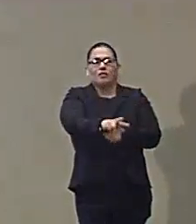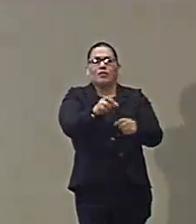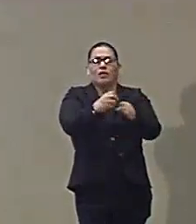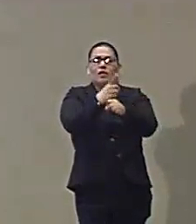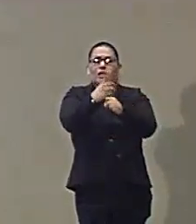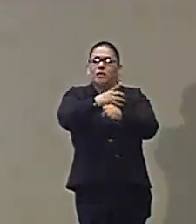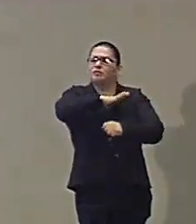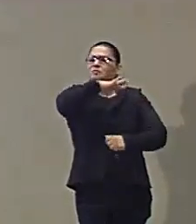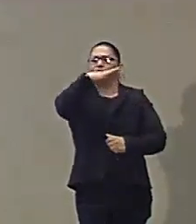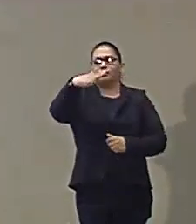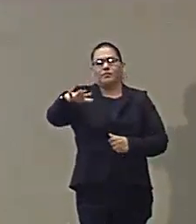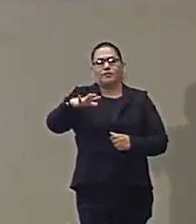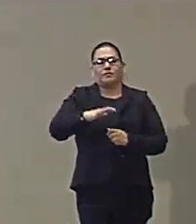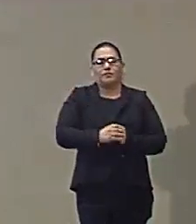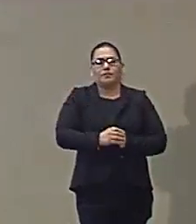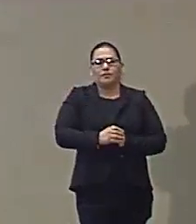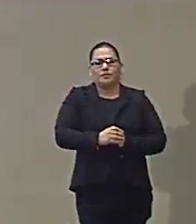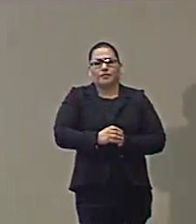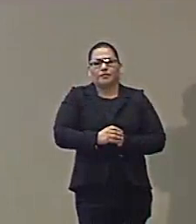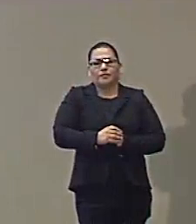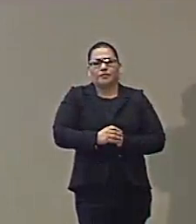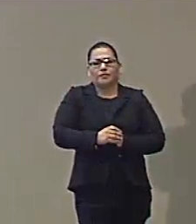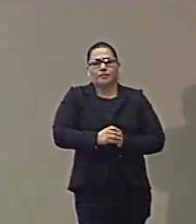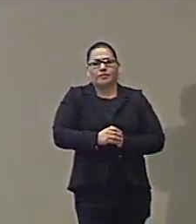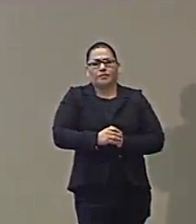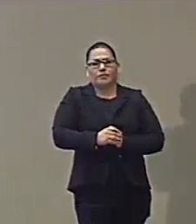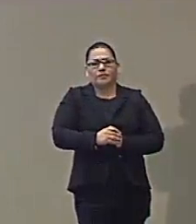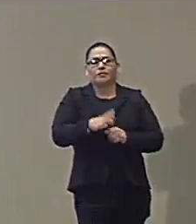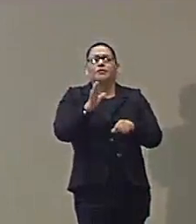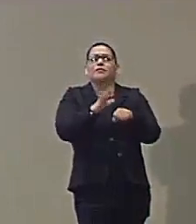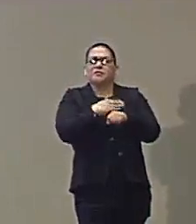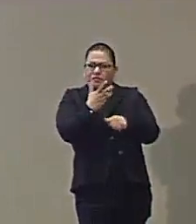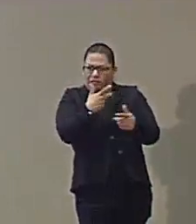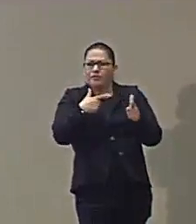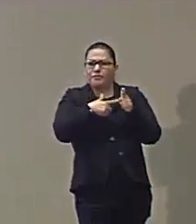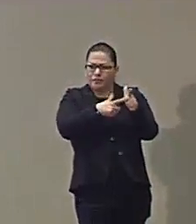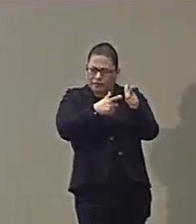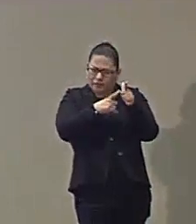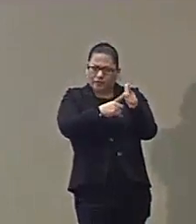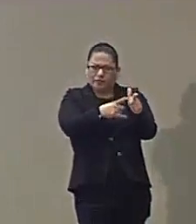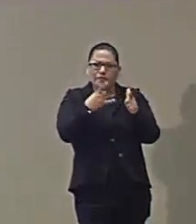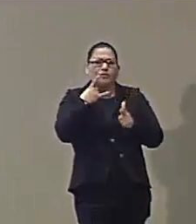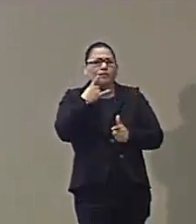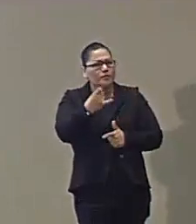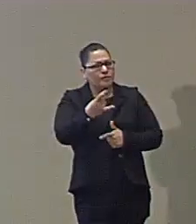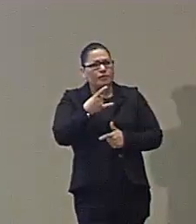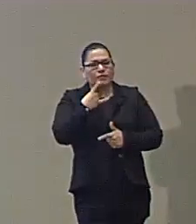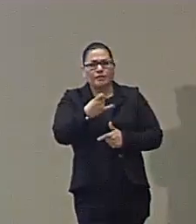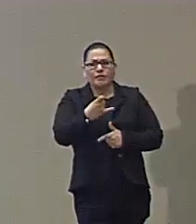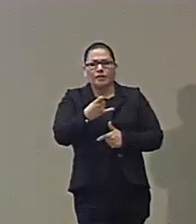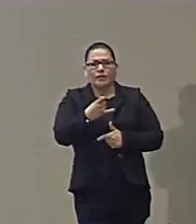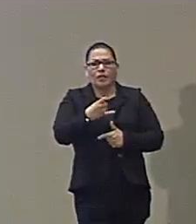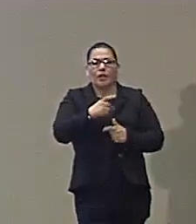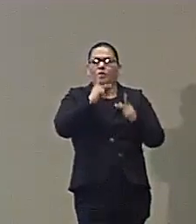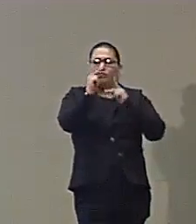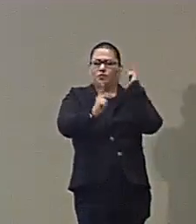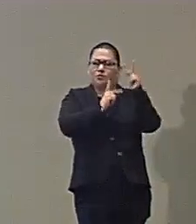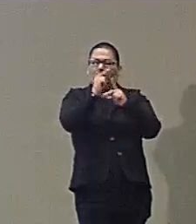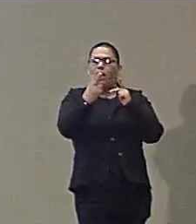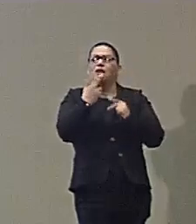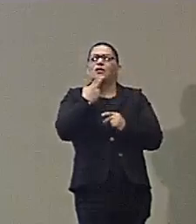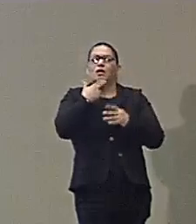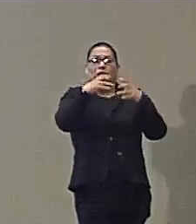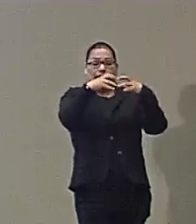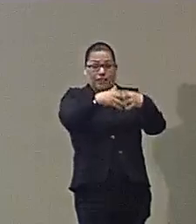en general lo haremos porque los prestadores de servicios están también dispuestos a colaborar en ello